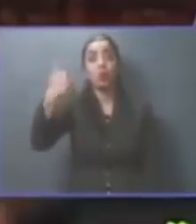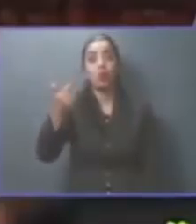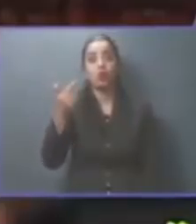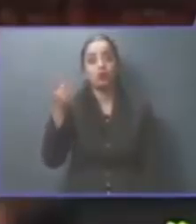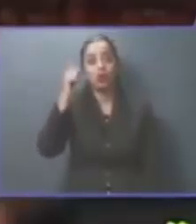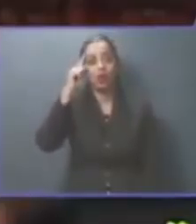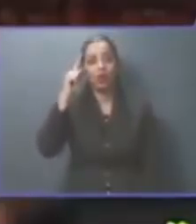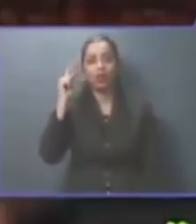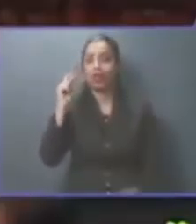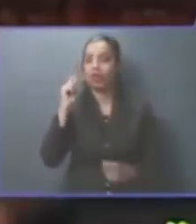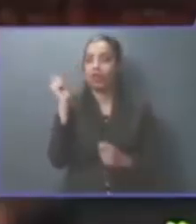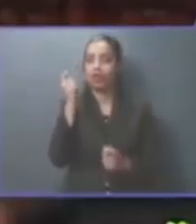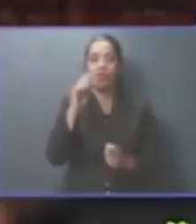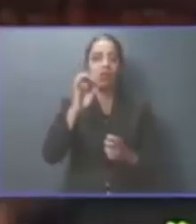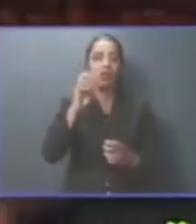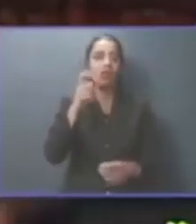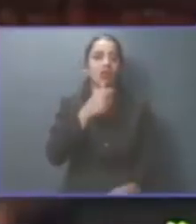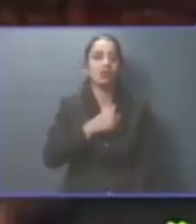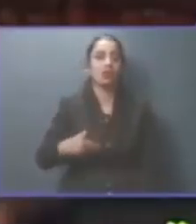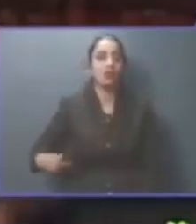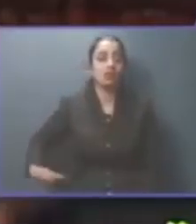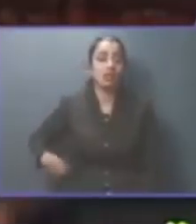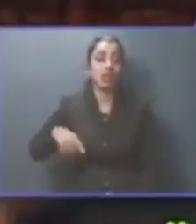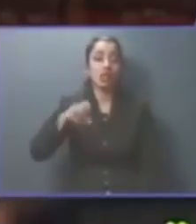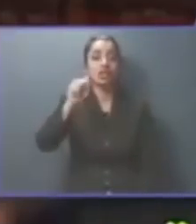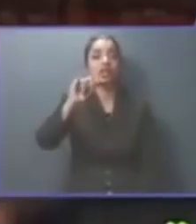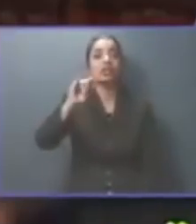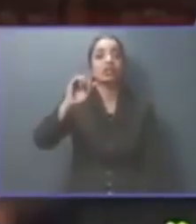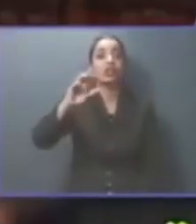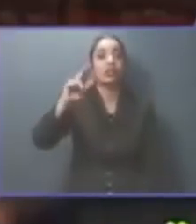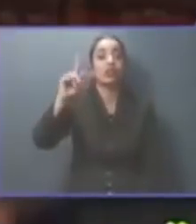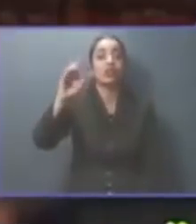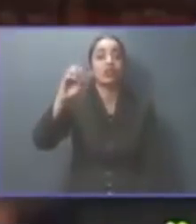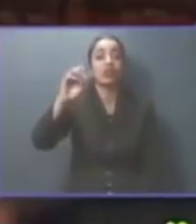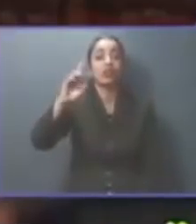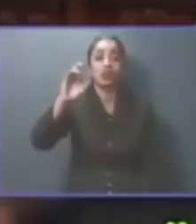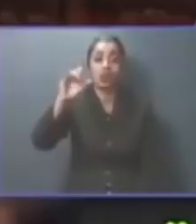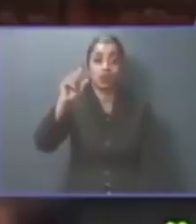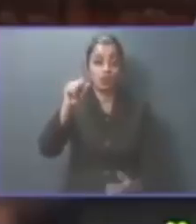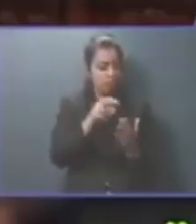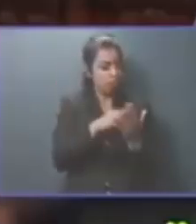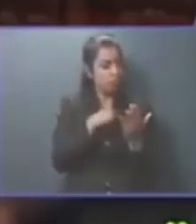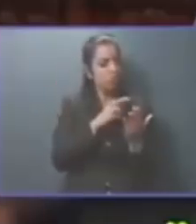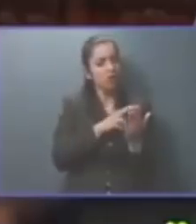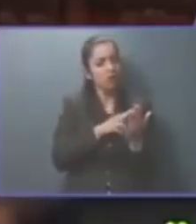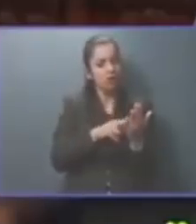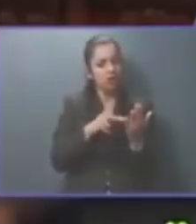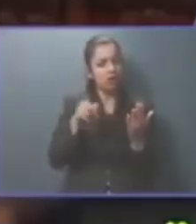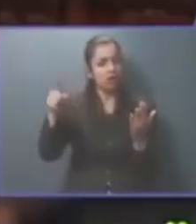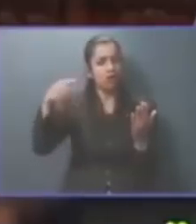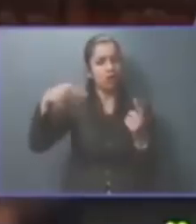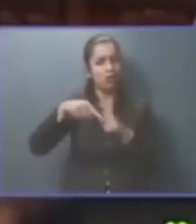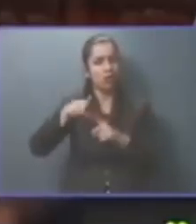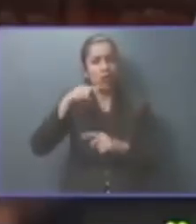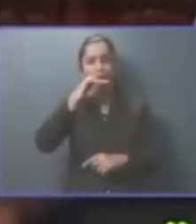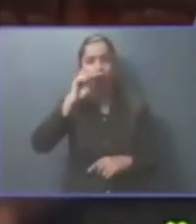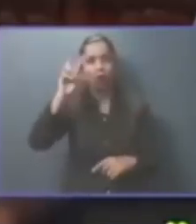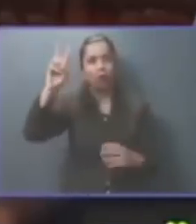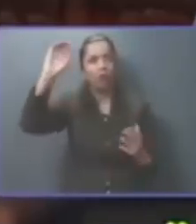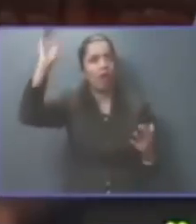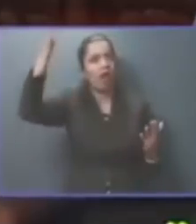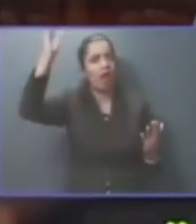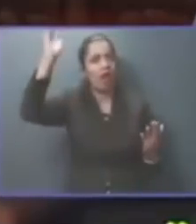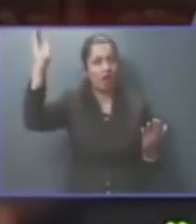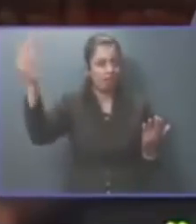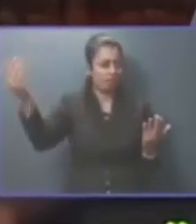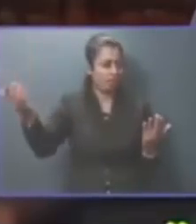acusación más contra el expresidente de la Asamblea Legislativa por el FMLN, Cifrido Reyes, por el lavado de 5 millones de